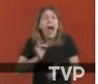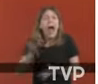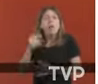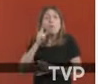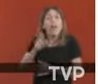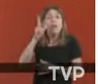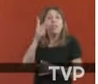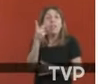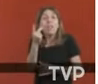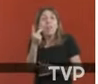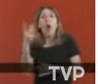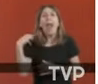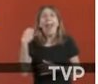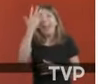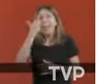1821, el general San Martín,